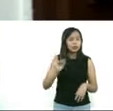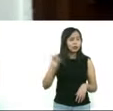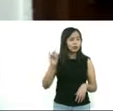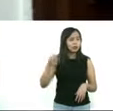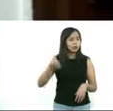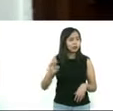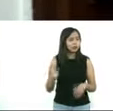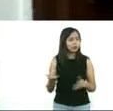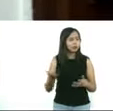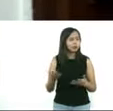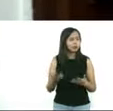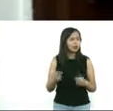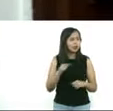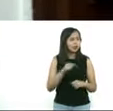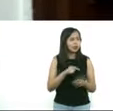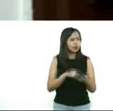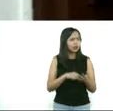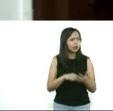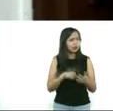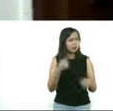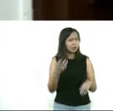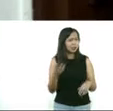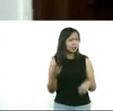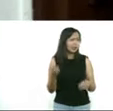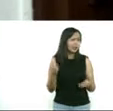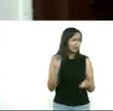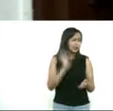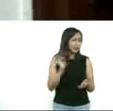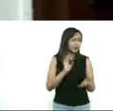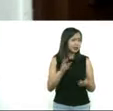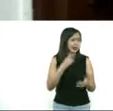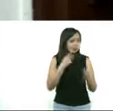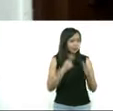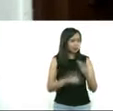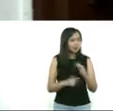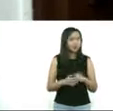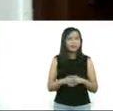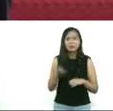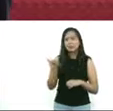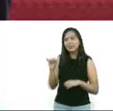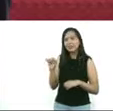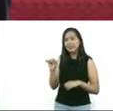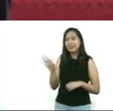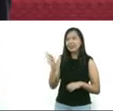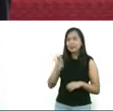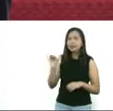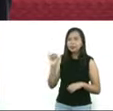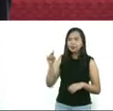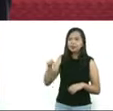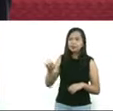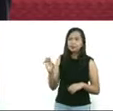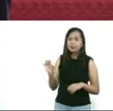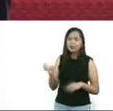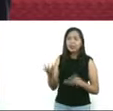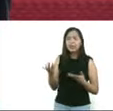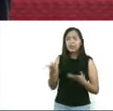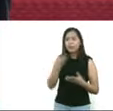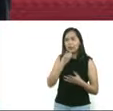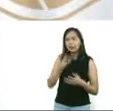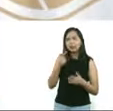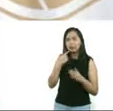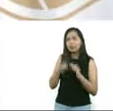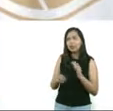lo ha mencionado, este marcaje personal? No, bueno, reclamo del INE va a haber. Ya se los puedo asegurar, si reclaman de todo a